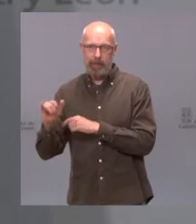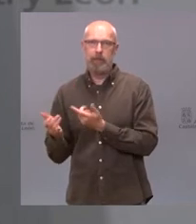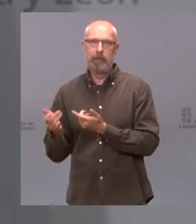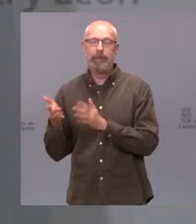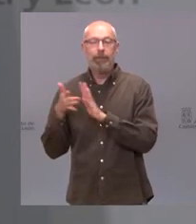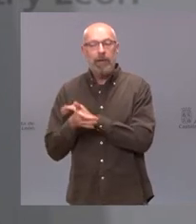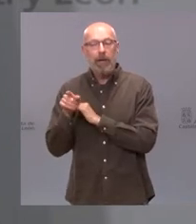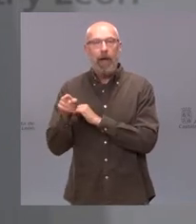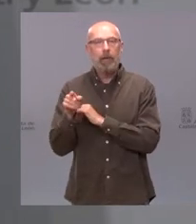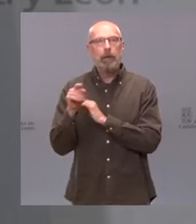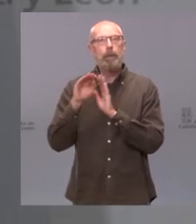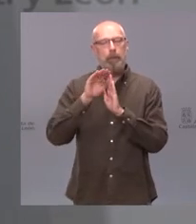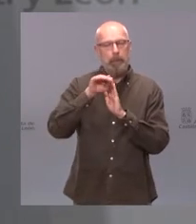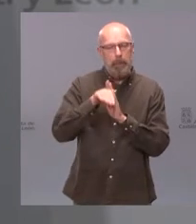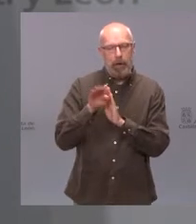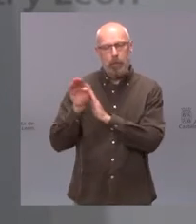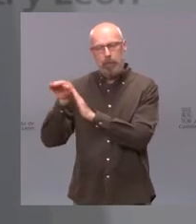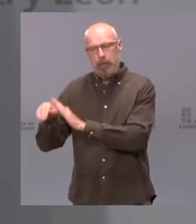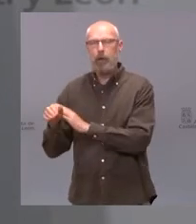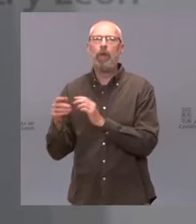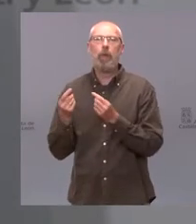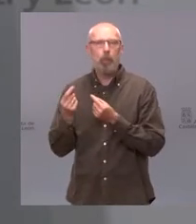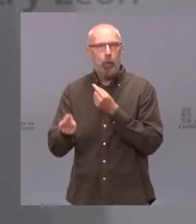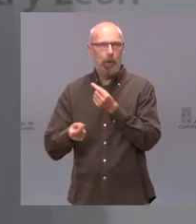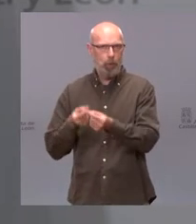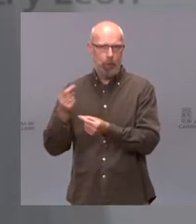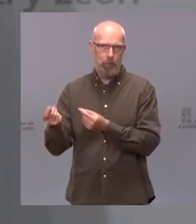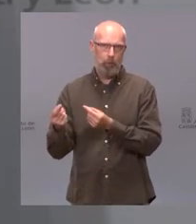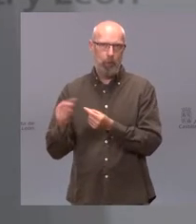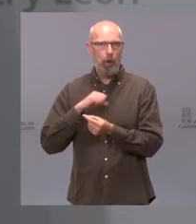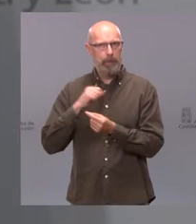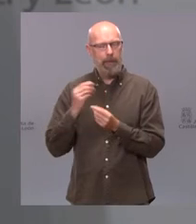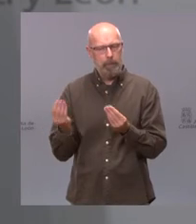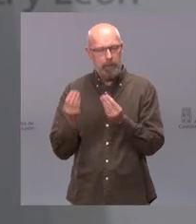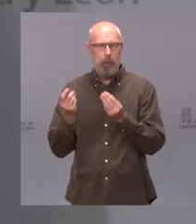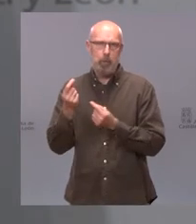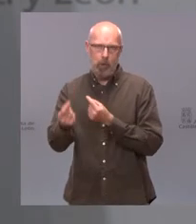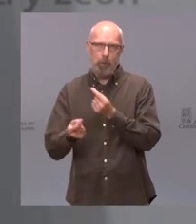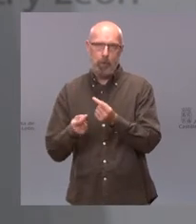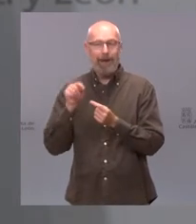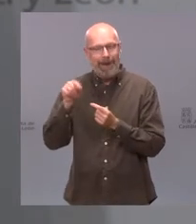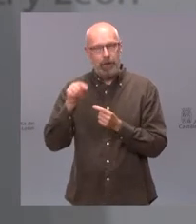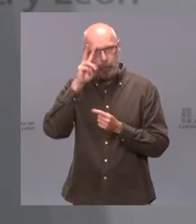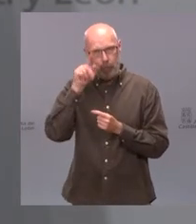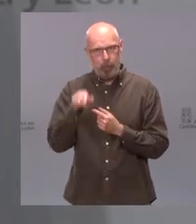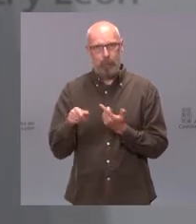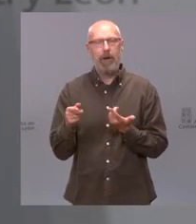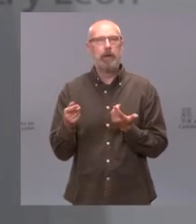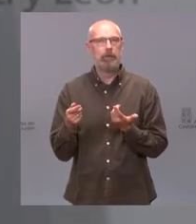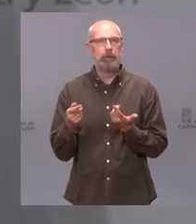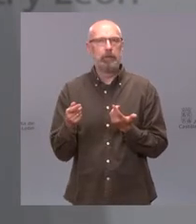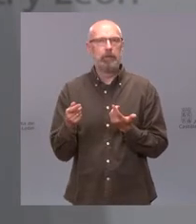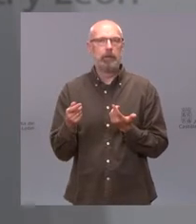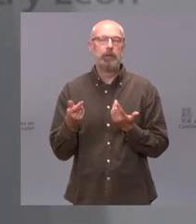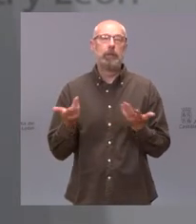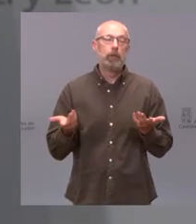tendencia descendente, lentamente descendente, de la hospitalización, que esto es lo que nos preocupa, y se mantiene la